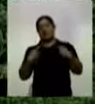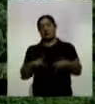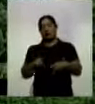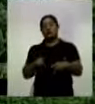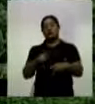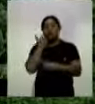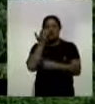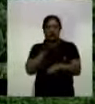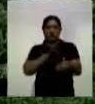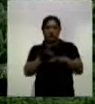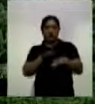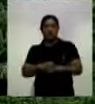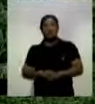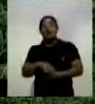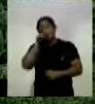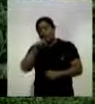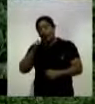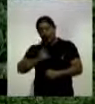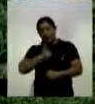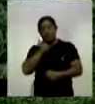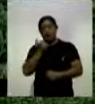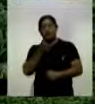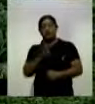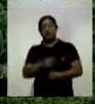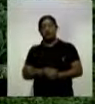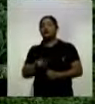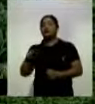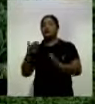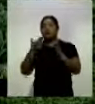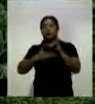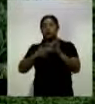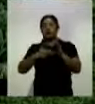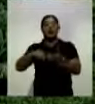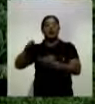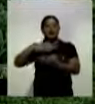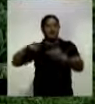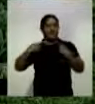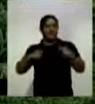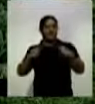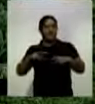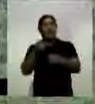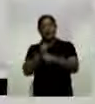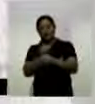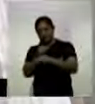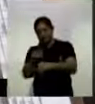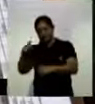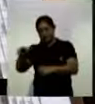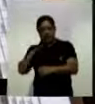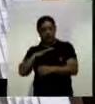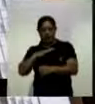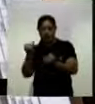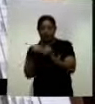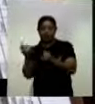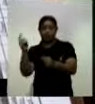y también aprovechamos para incorporar a ese taller a nuestros propios funcionarios de la Oficina del Servicio Nacional de Empleo.